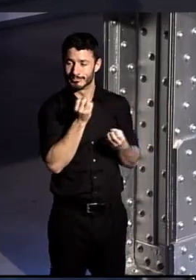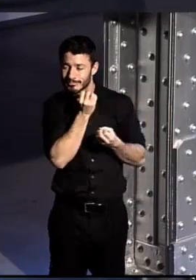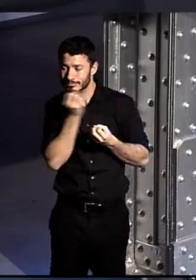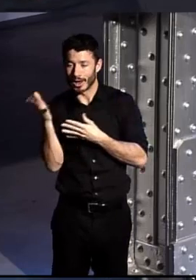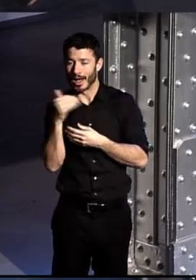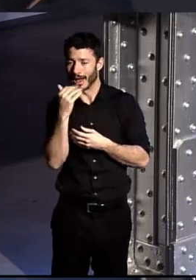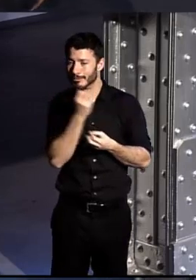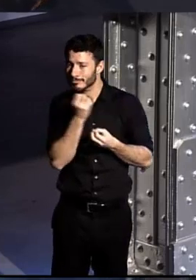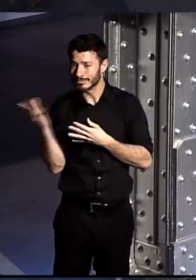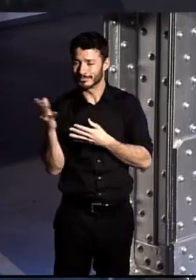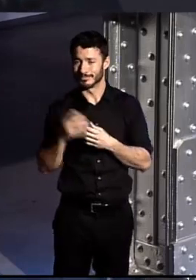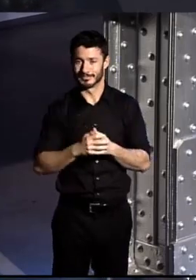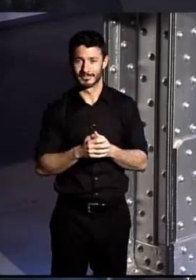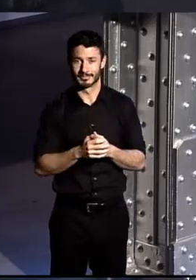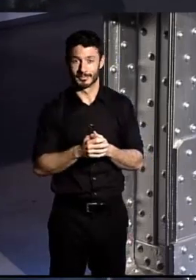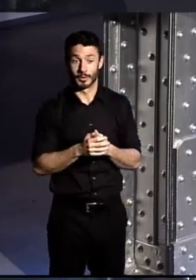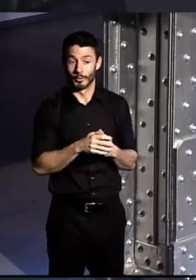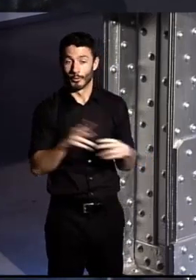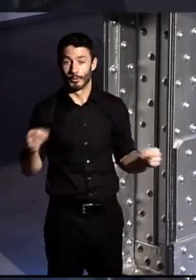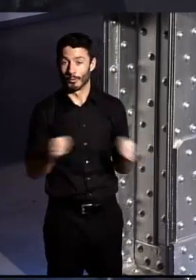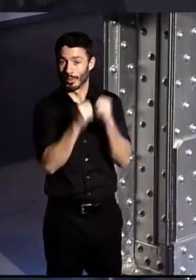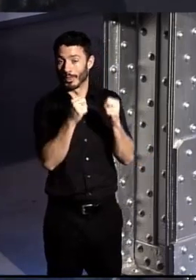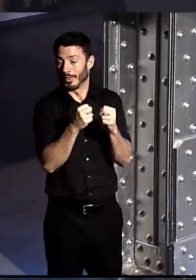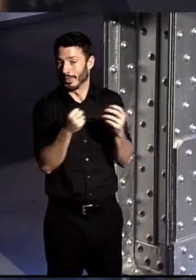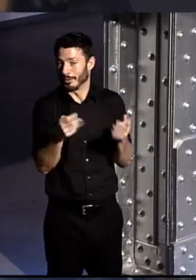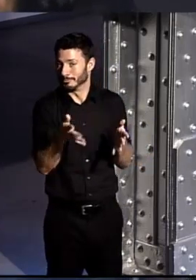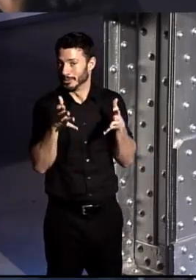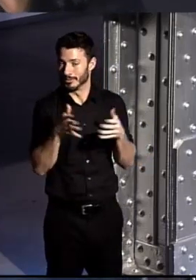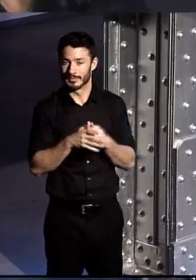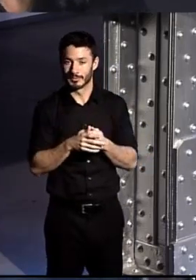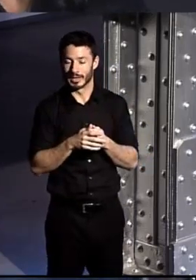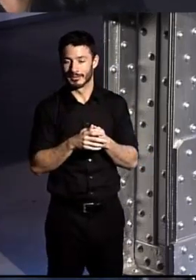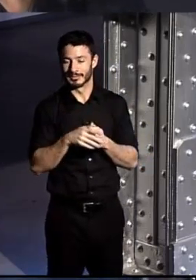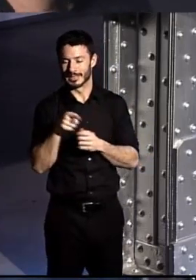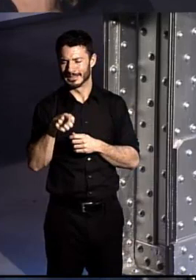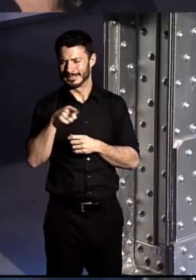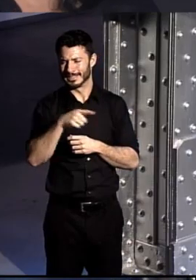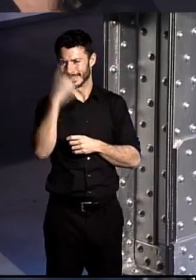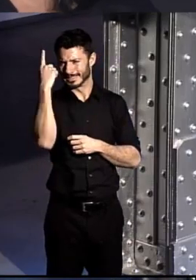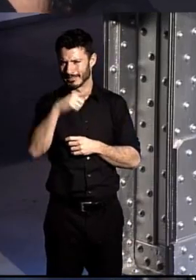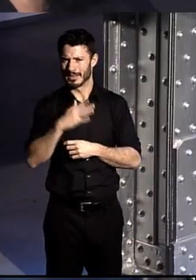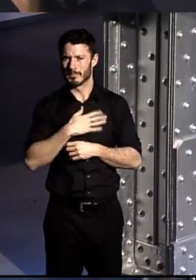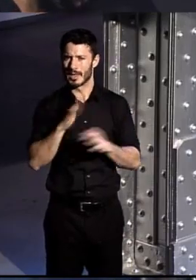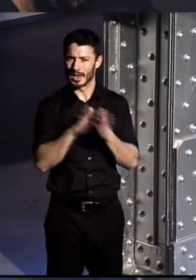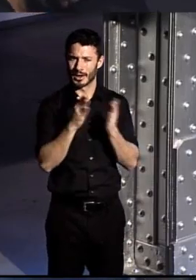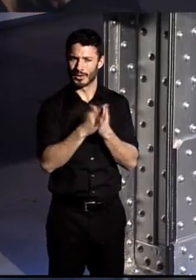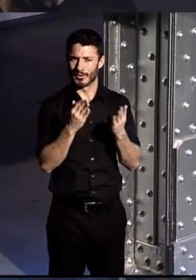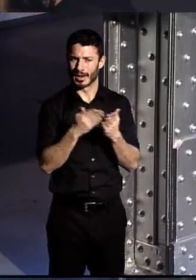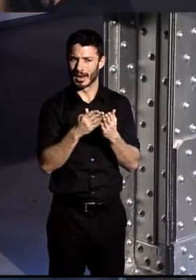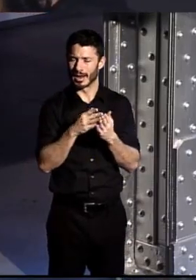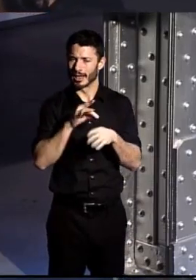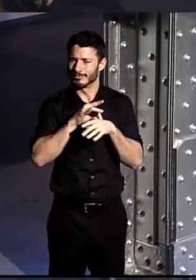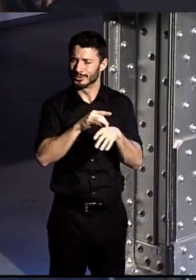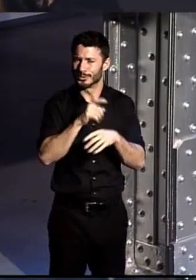coincidencia. Ella me ha dicho que sabe muy bien por dónde va mi novela y yo me he quedado. Sí. Y que había hablado con